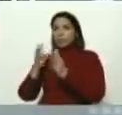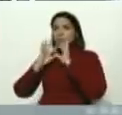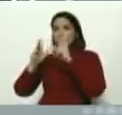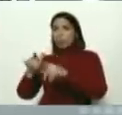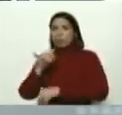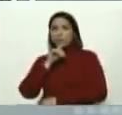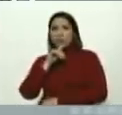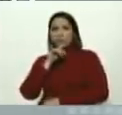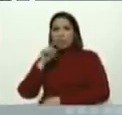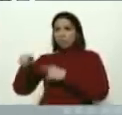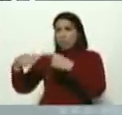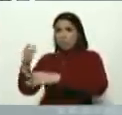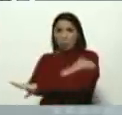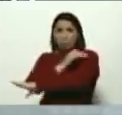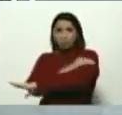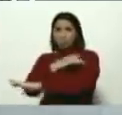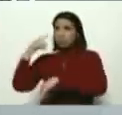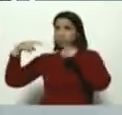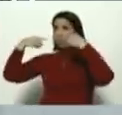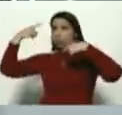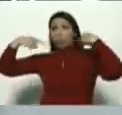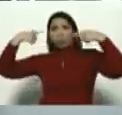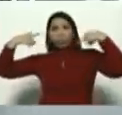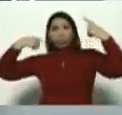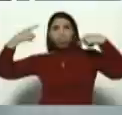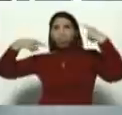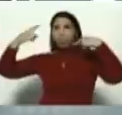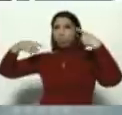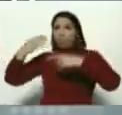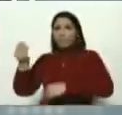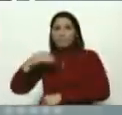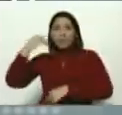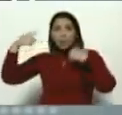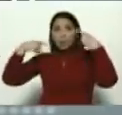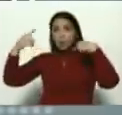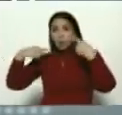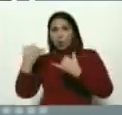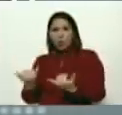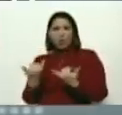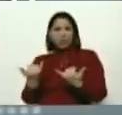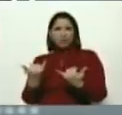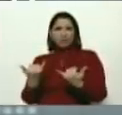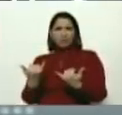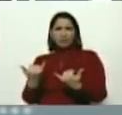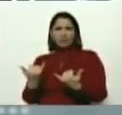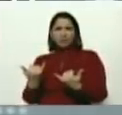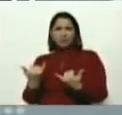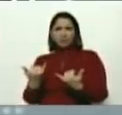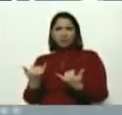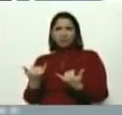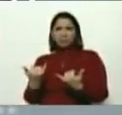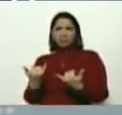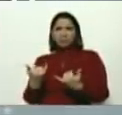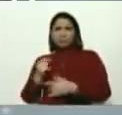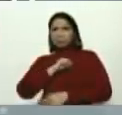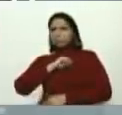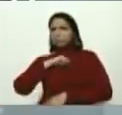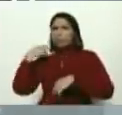se volvieron locos, locos, locos, locos, cada vez más locos, y ahorita andan, bueno, timbrados de